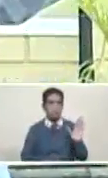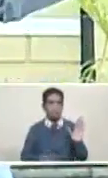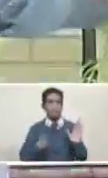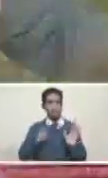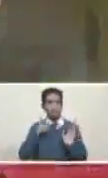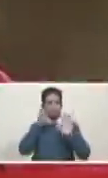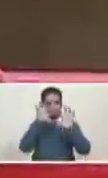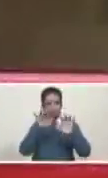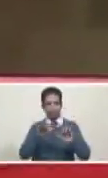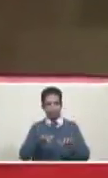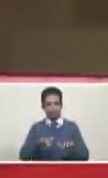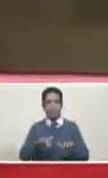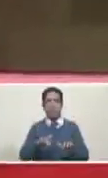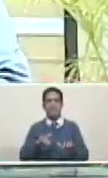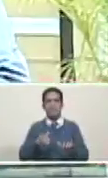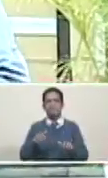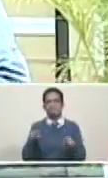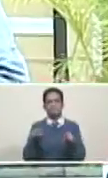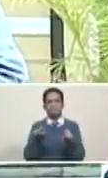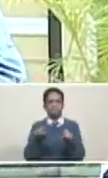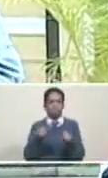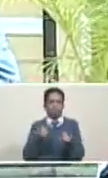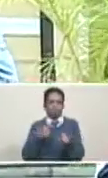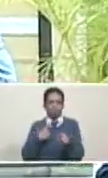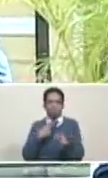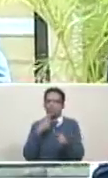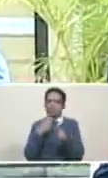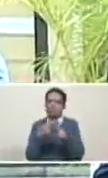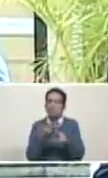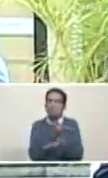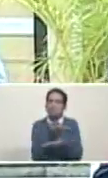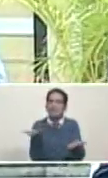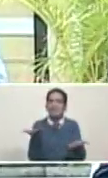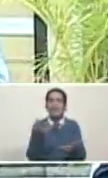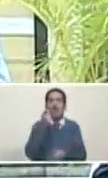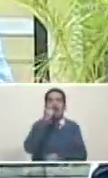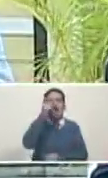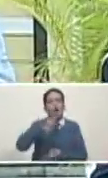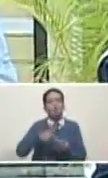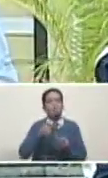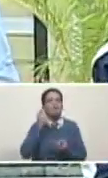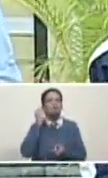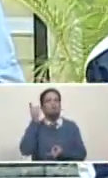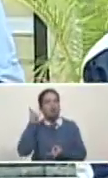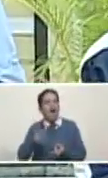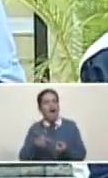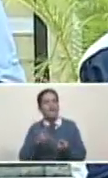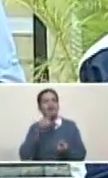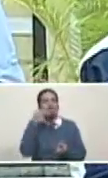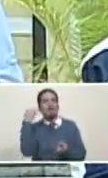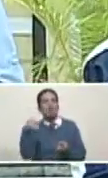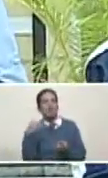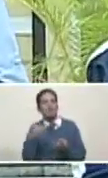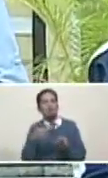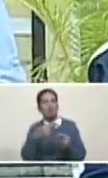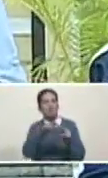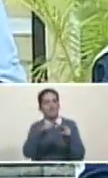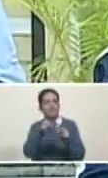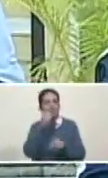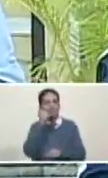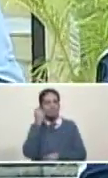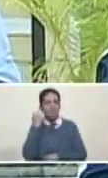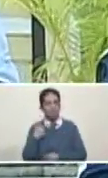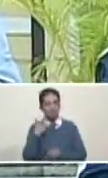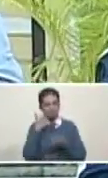nombre de todos ustedes, hombres, mujeres, juventud, niños y niñas. He hecho esta